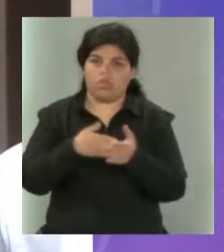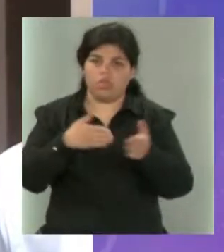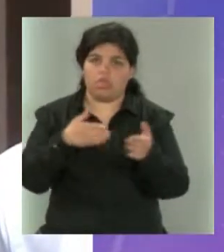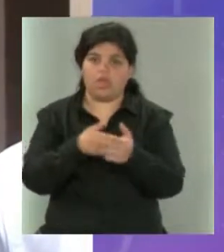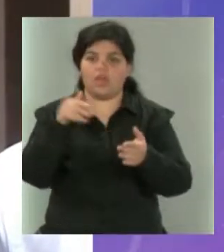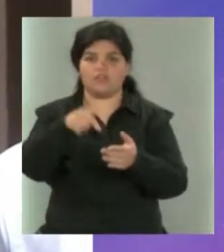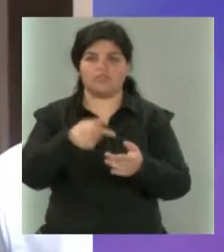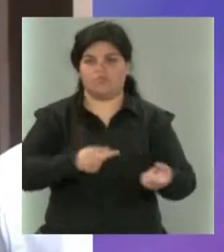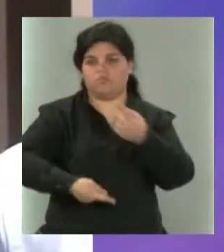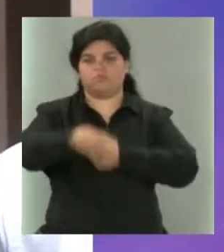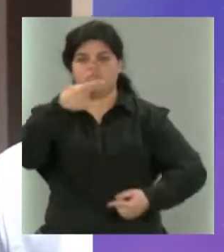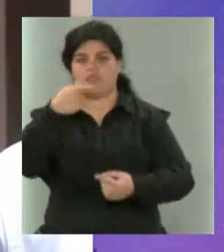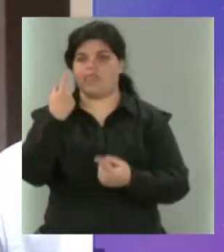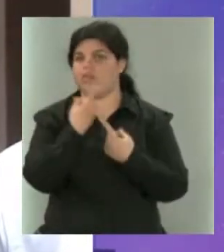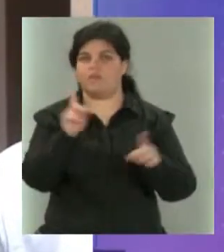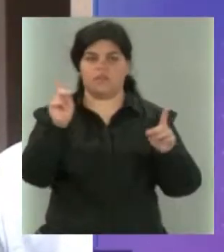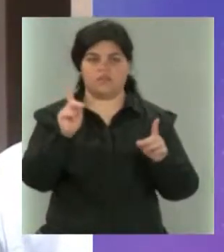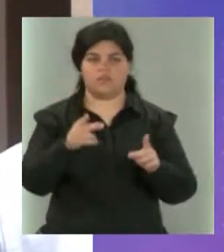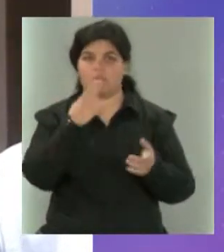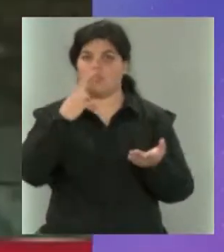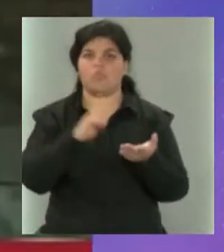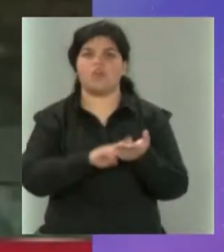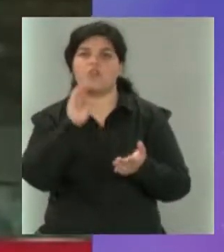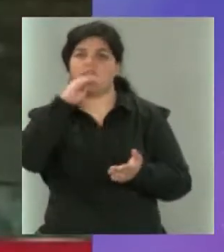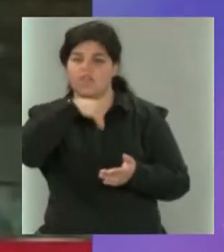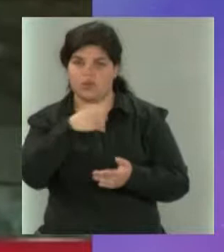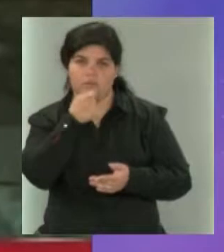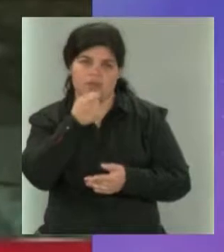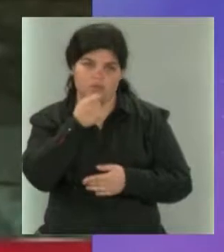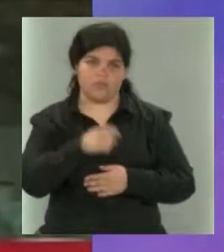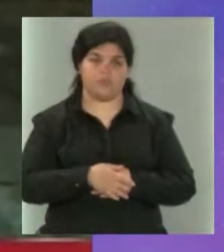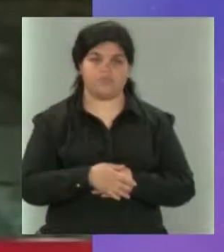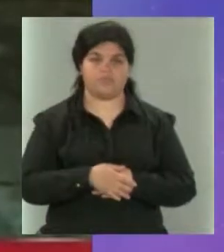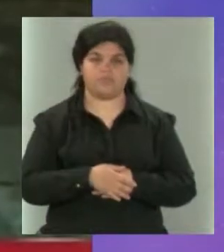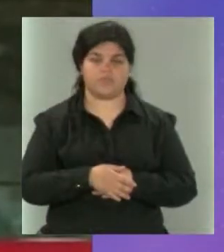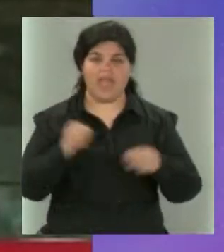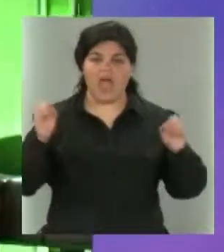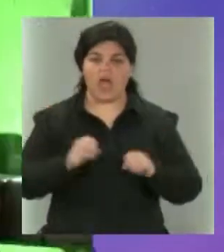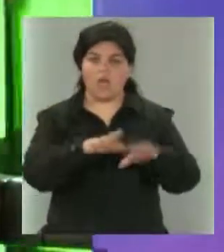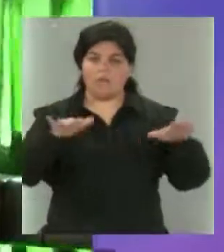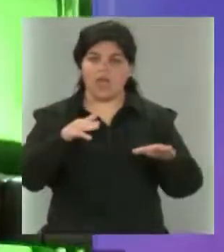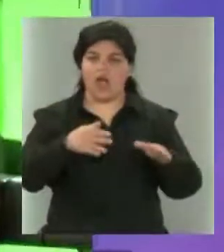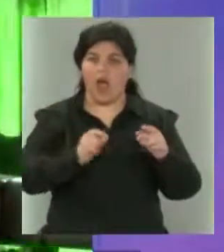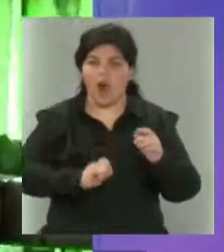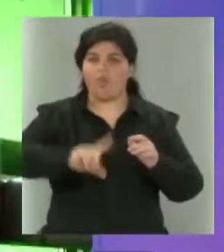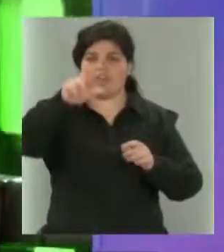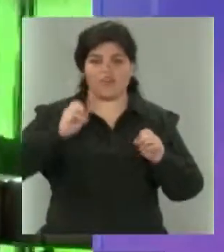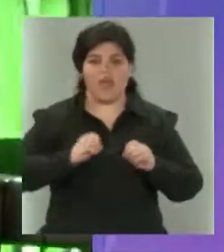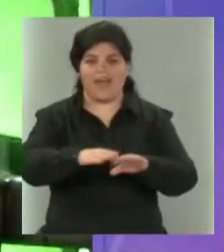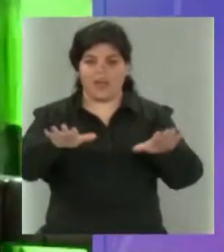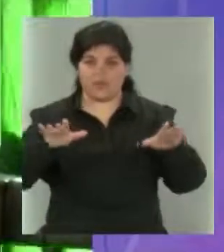dirección contraria a esa línea general, como es el impuesto al vino. Si no se retrotraen los aumentos, si no hay